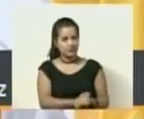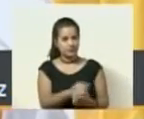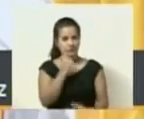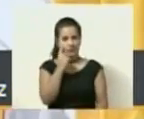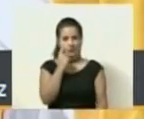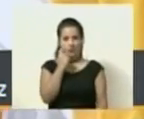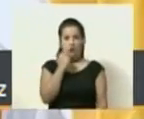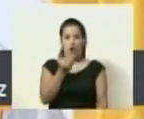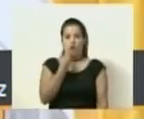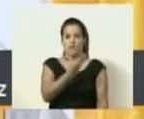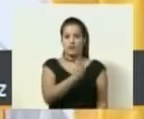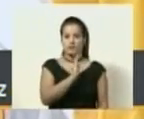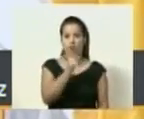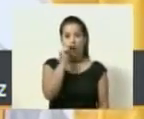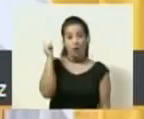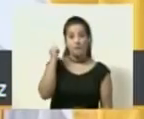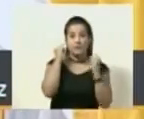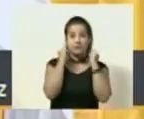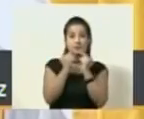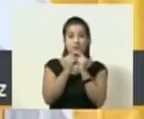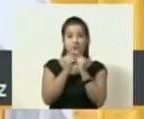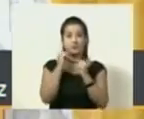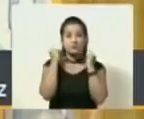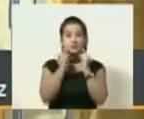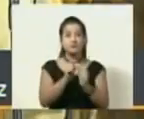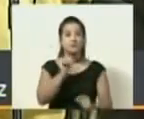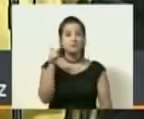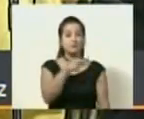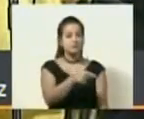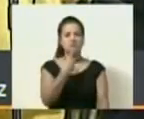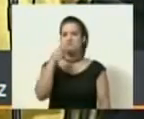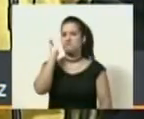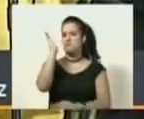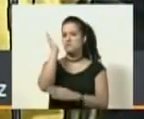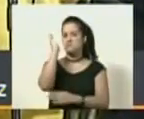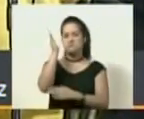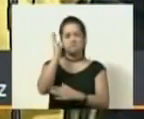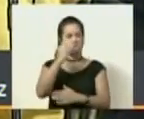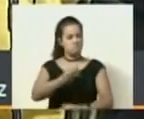Imagínense ustedes a Pedro, que nos habló desde el corazón.